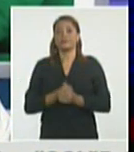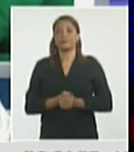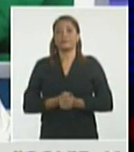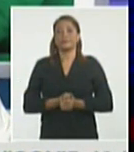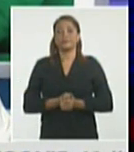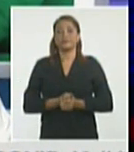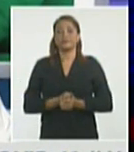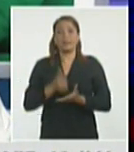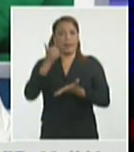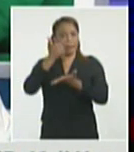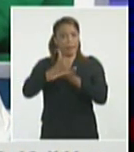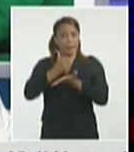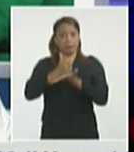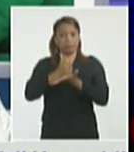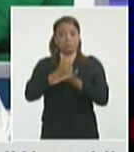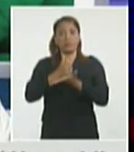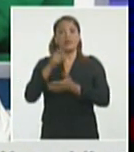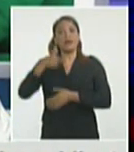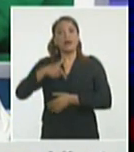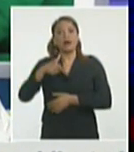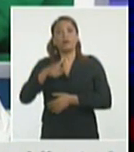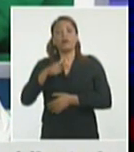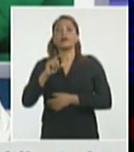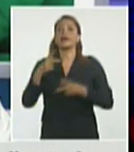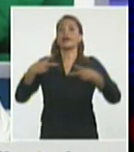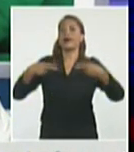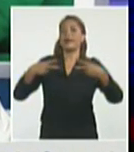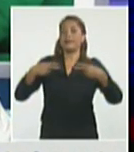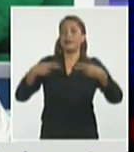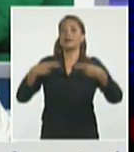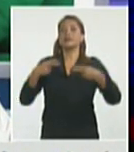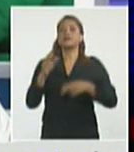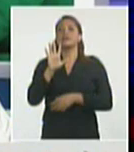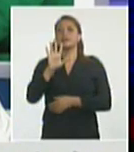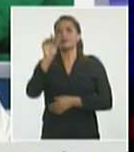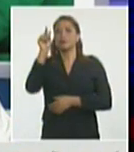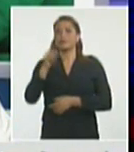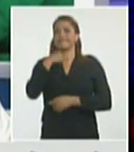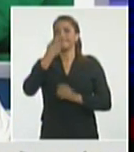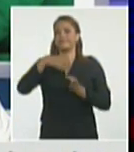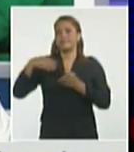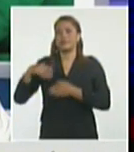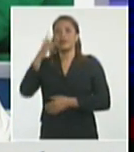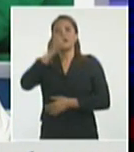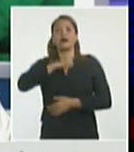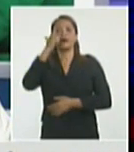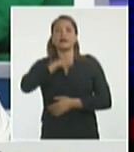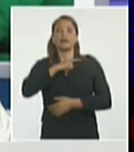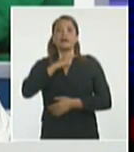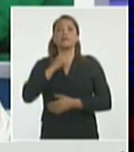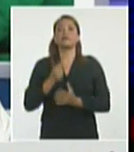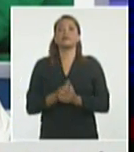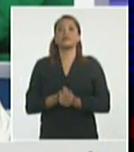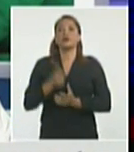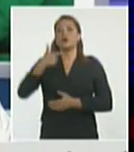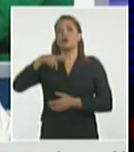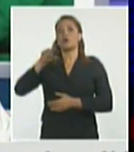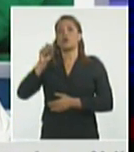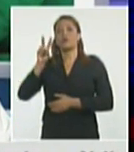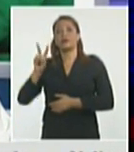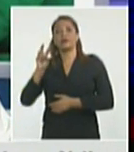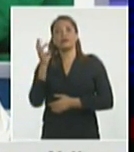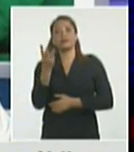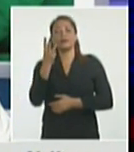del propio Matanza, de Jagüey Grande y de Cárdenas, fallecen 5 personas, de los Araujo y Jovellanos 3, de Perico Martí